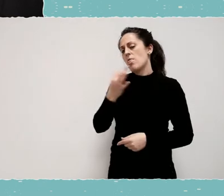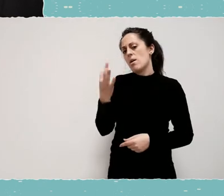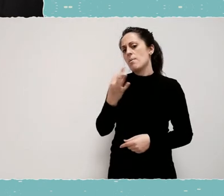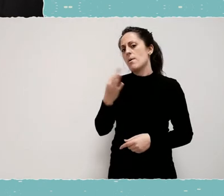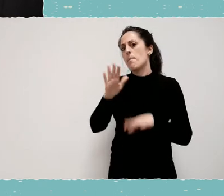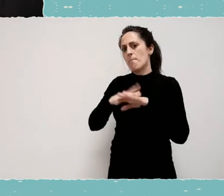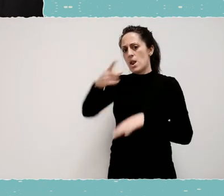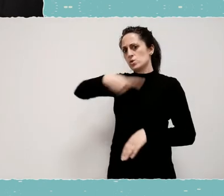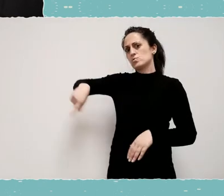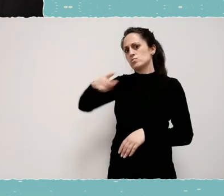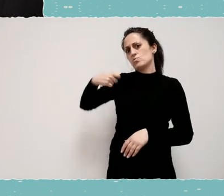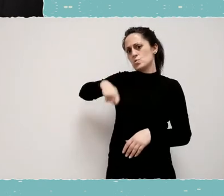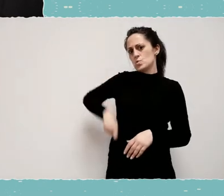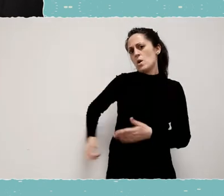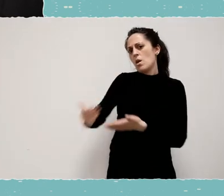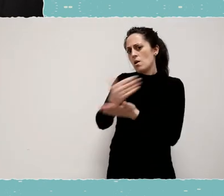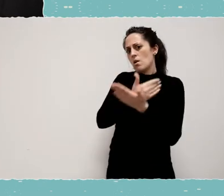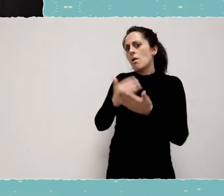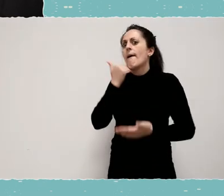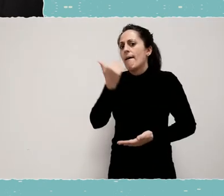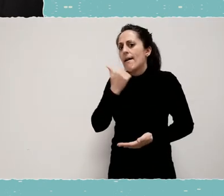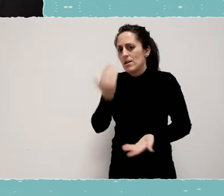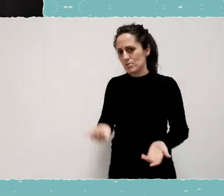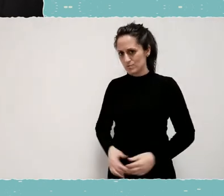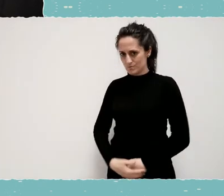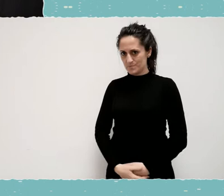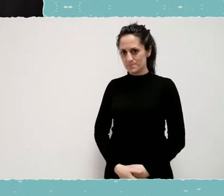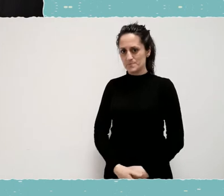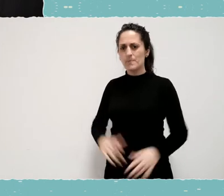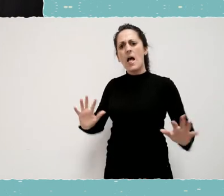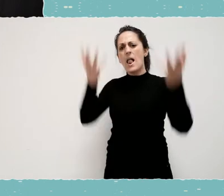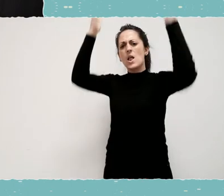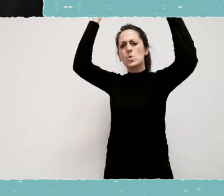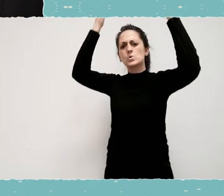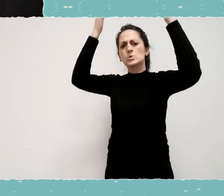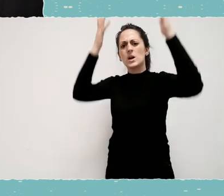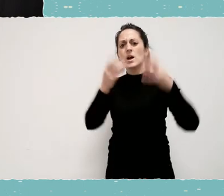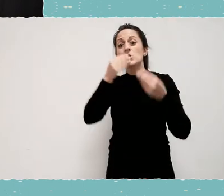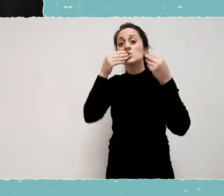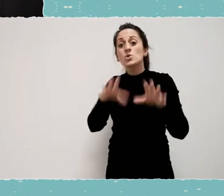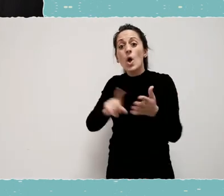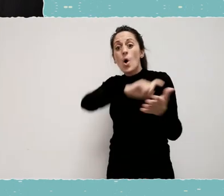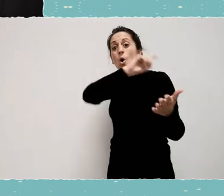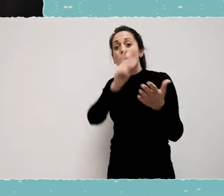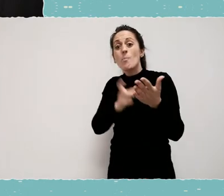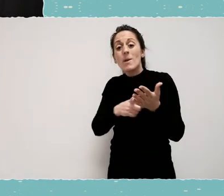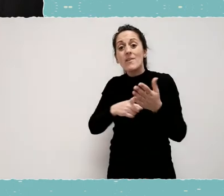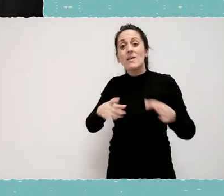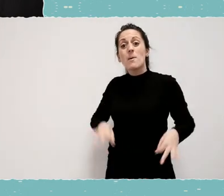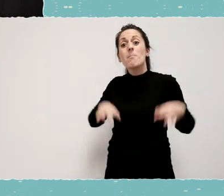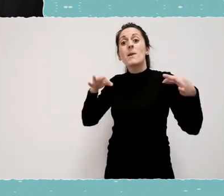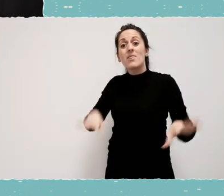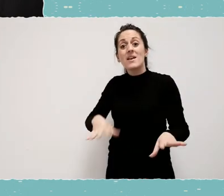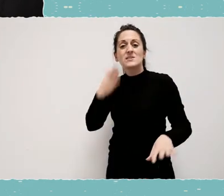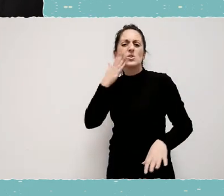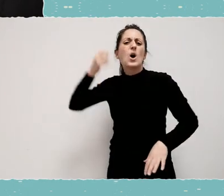prego para que este humilde sobrar gane también algún peso. Aleluya, finas, a historia completa da